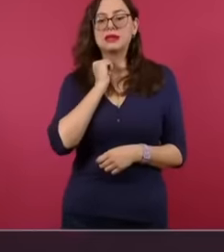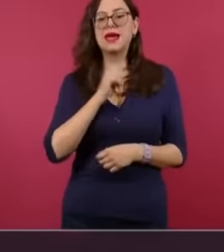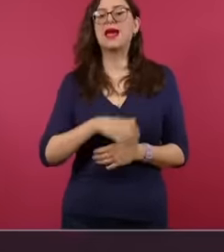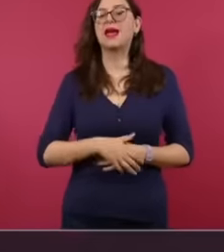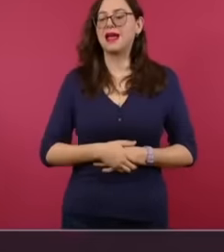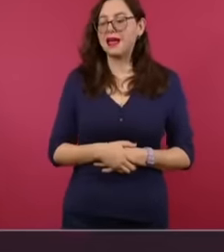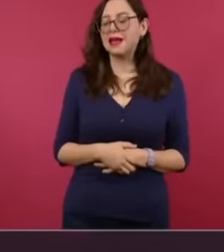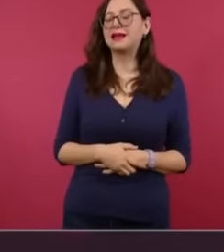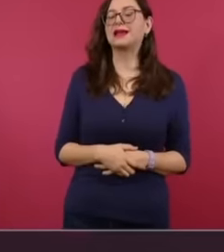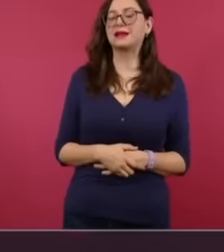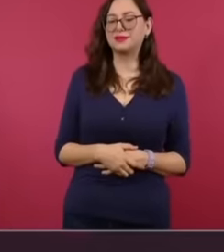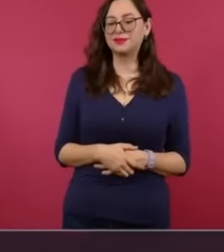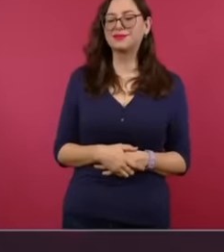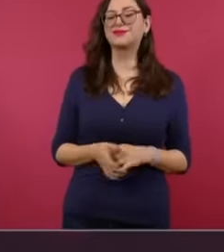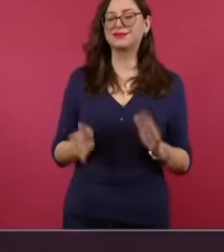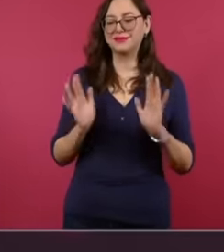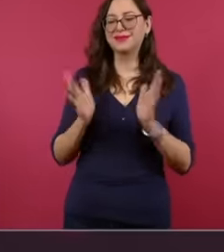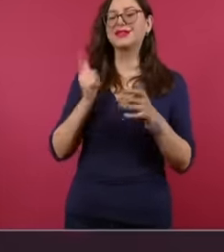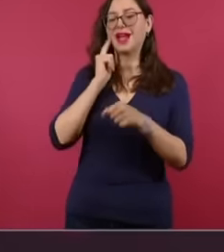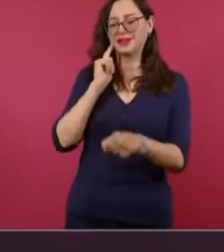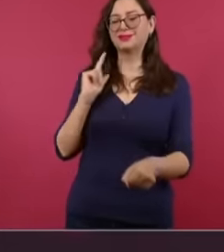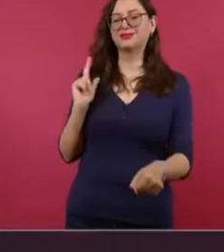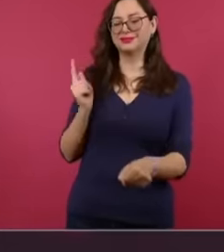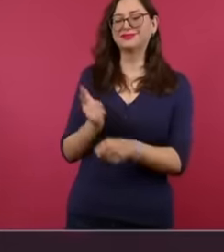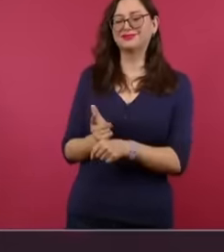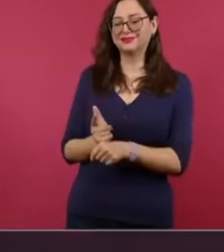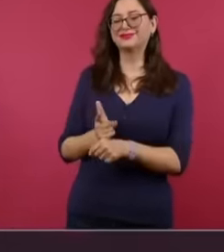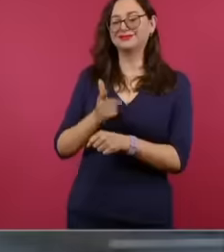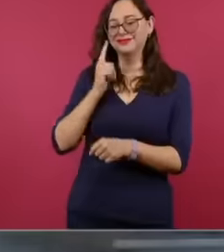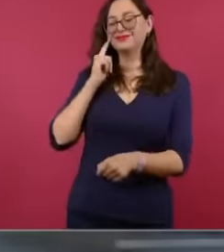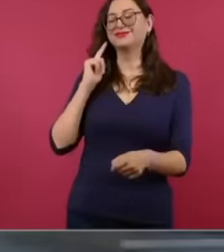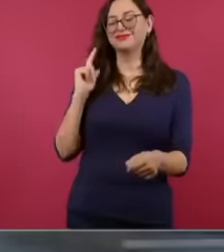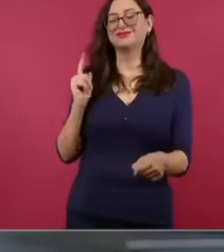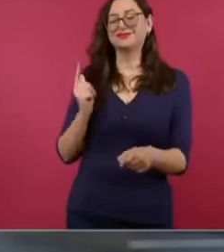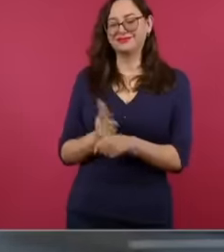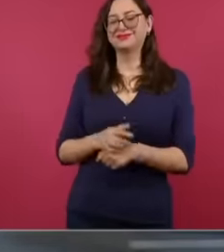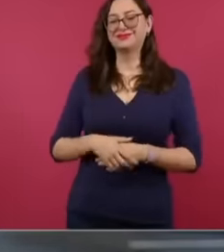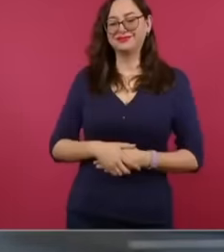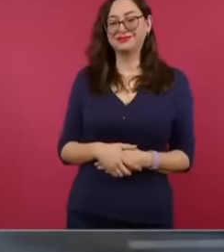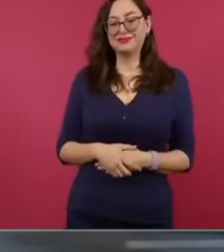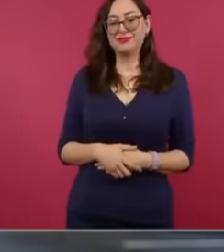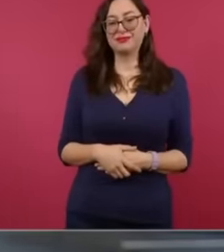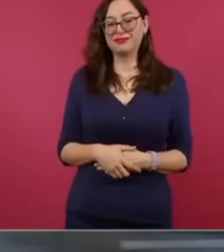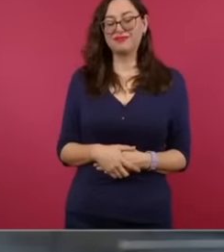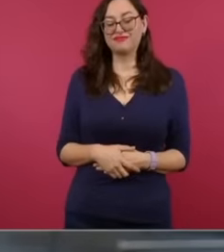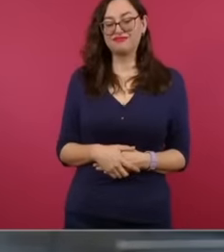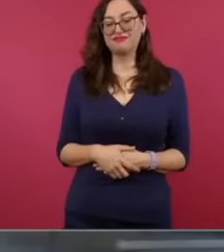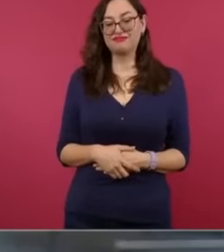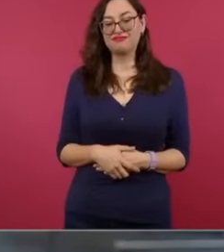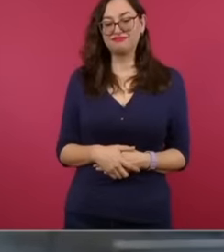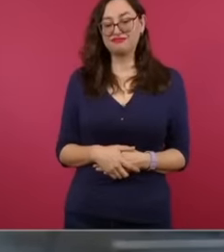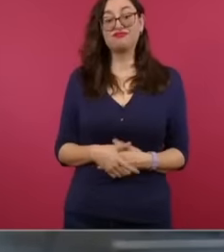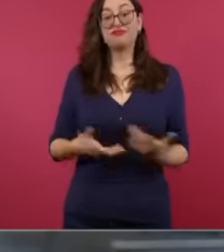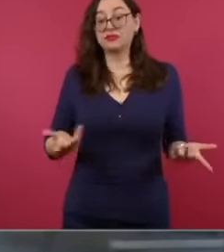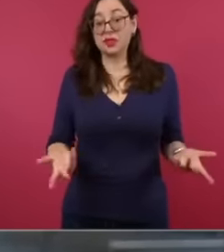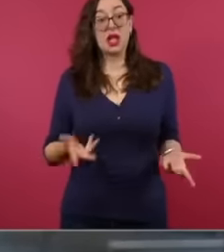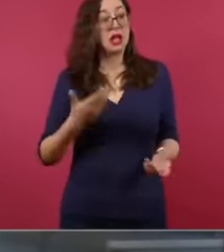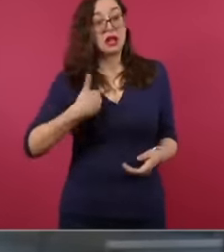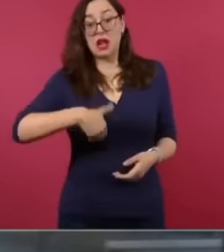México tiene toda la paciencia del mundo para escuchar al pueblo de México.